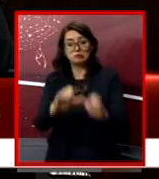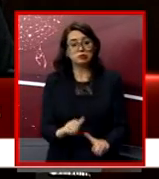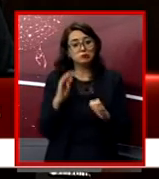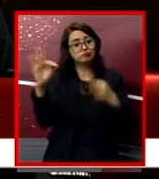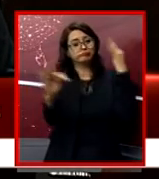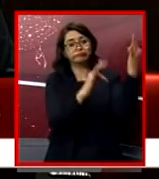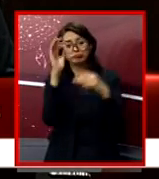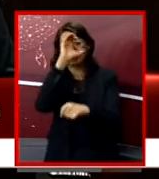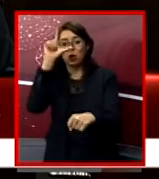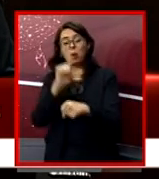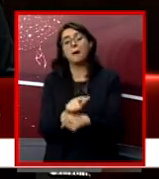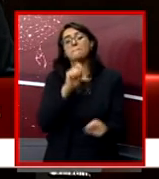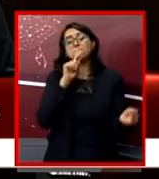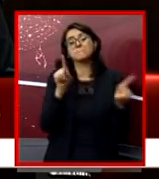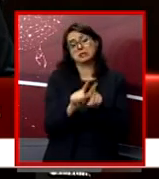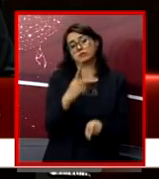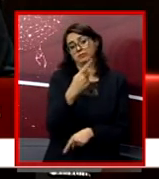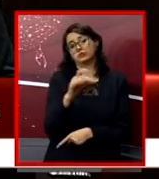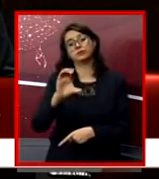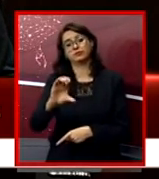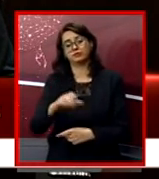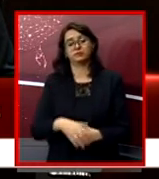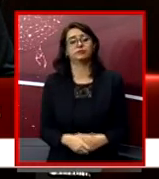la protección civil.